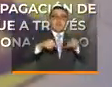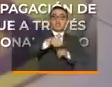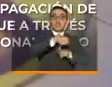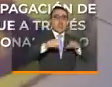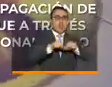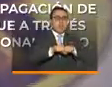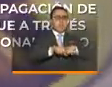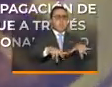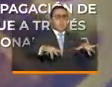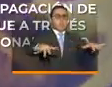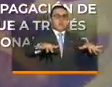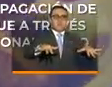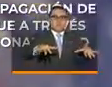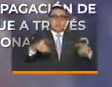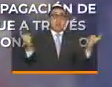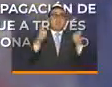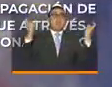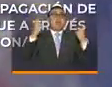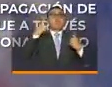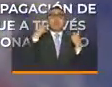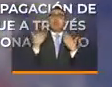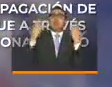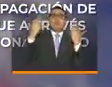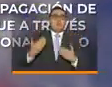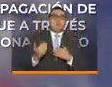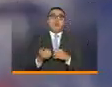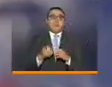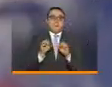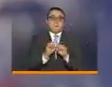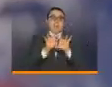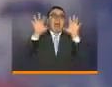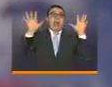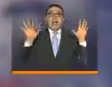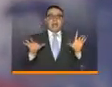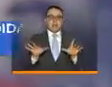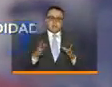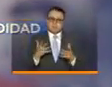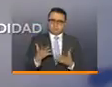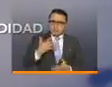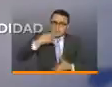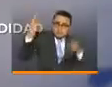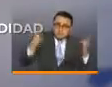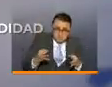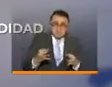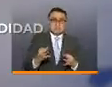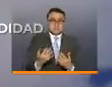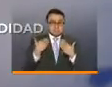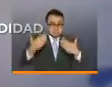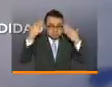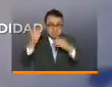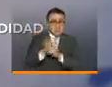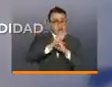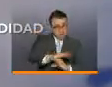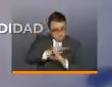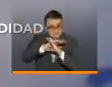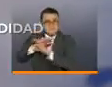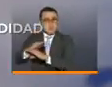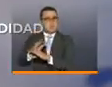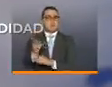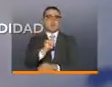diferentes plataformas promocionan como milagrosos o mágicos, pero que en realidad no han demostrado su efectividad y pueden